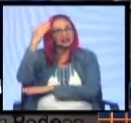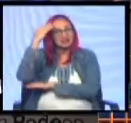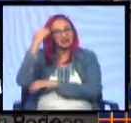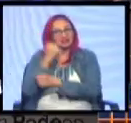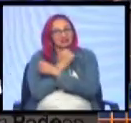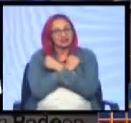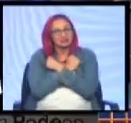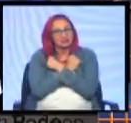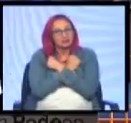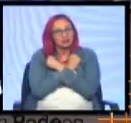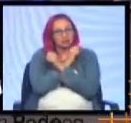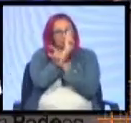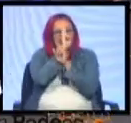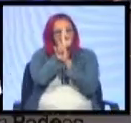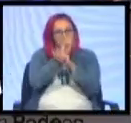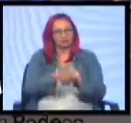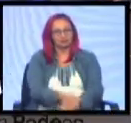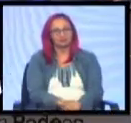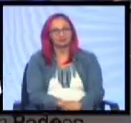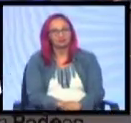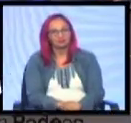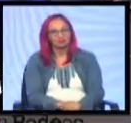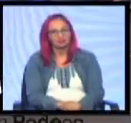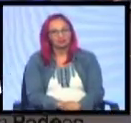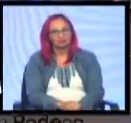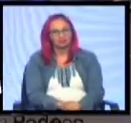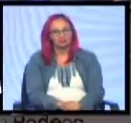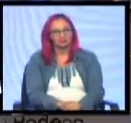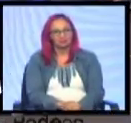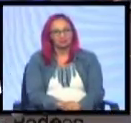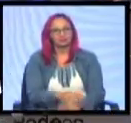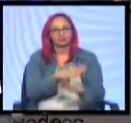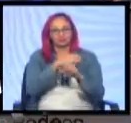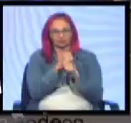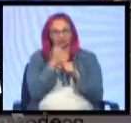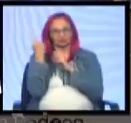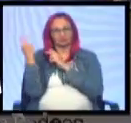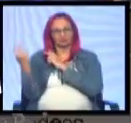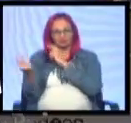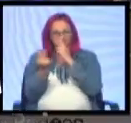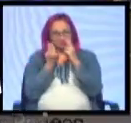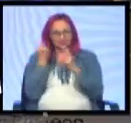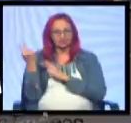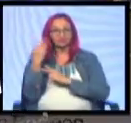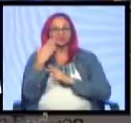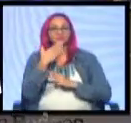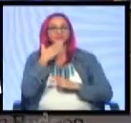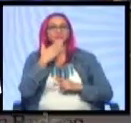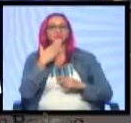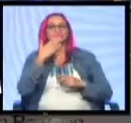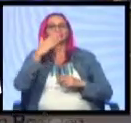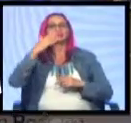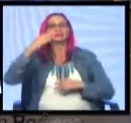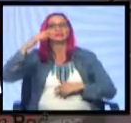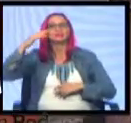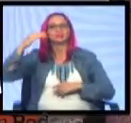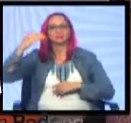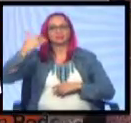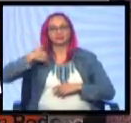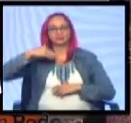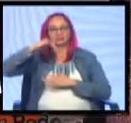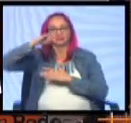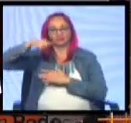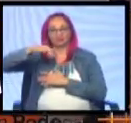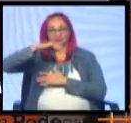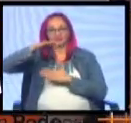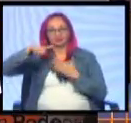quiero montones y los respeto. Realmente hicimos una visita y gracias a Jeffrey, que es el director de ese centro,